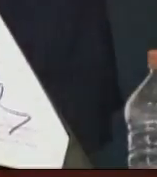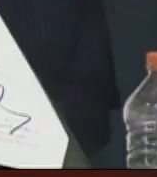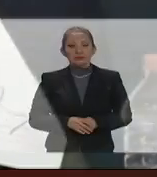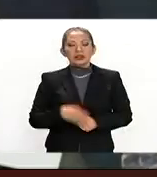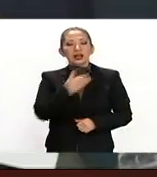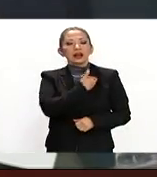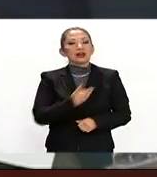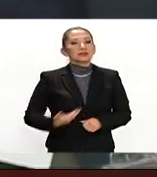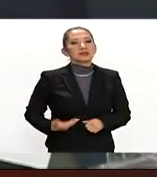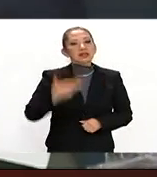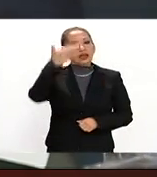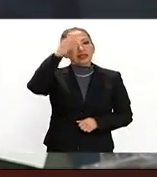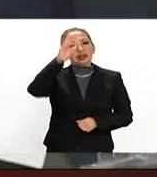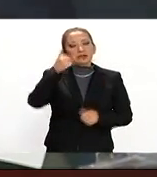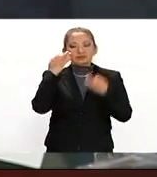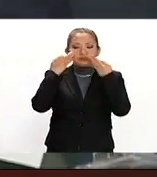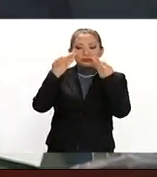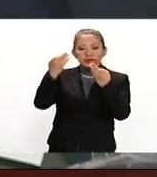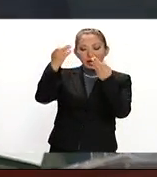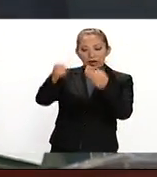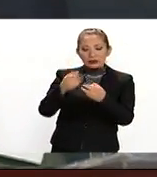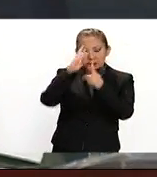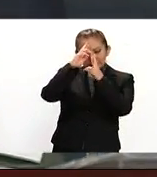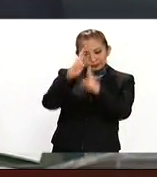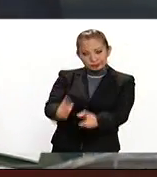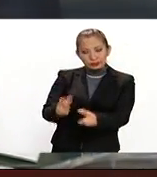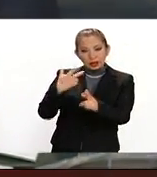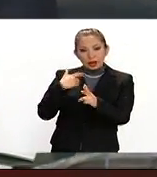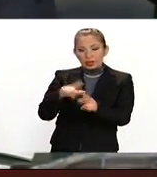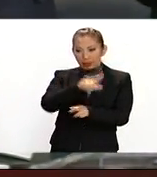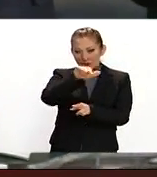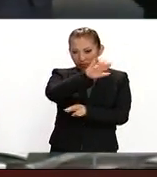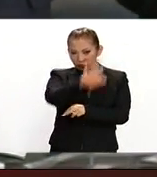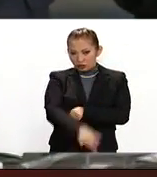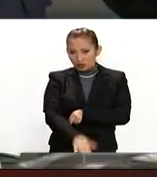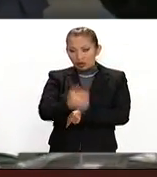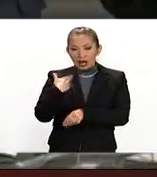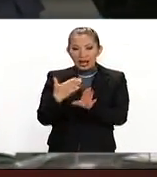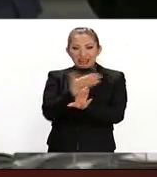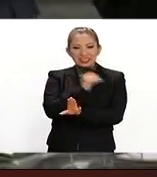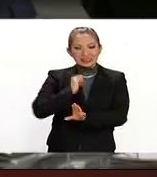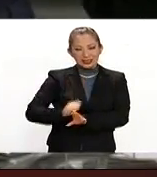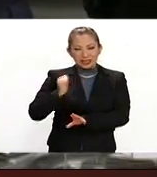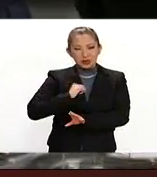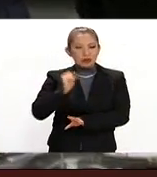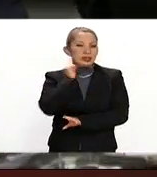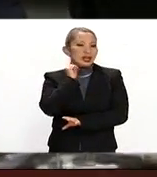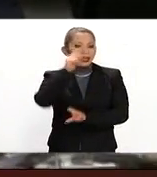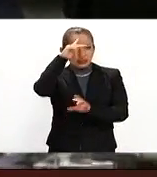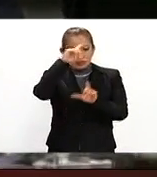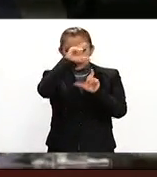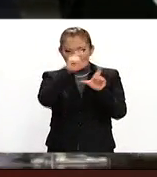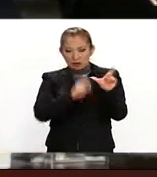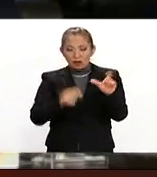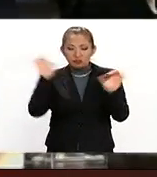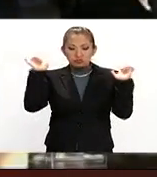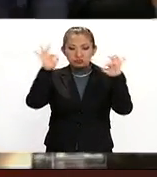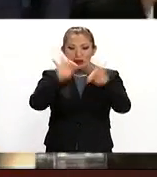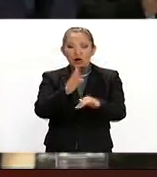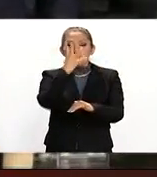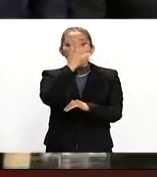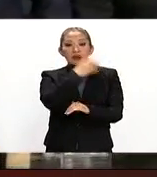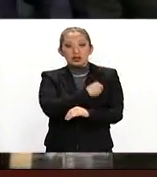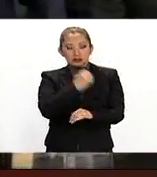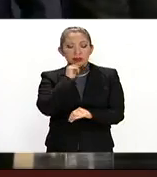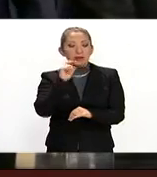El presidente Enrique Peña Nieto atestiguó esta ceremonia solemne post-mortem en la antigua sede del Senado de la República, donde asistieron los 4 hijos